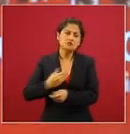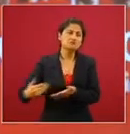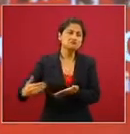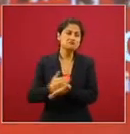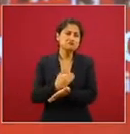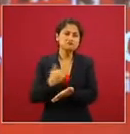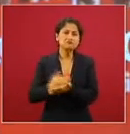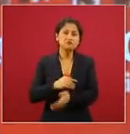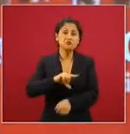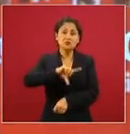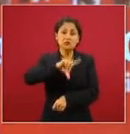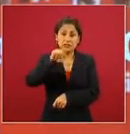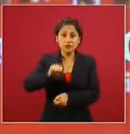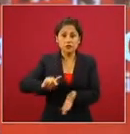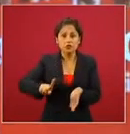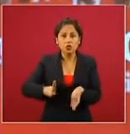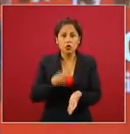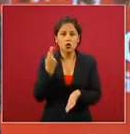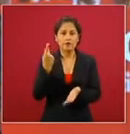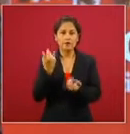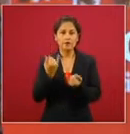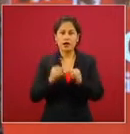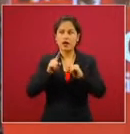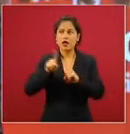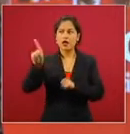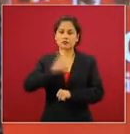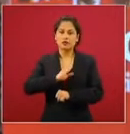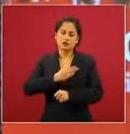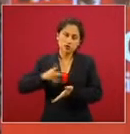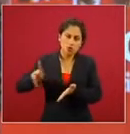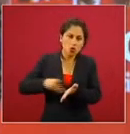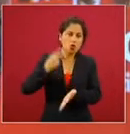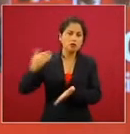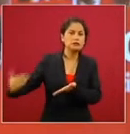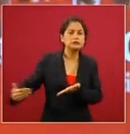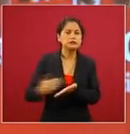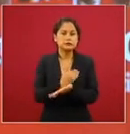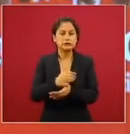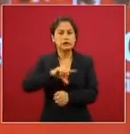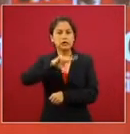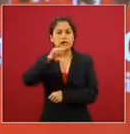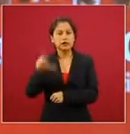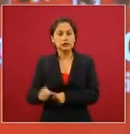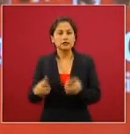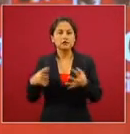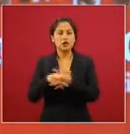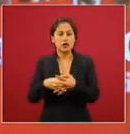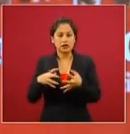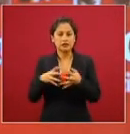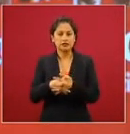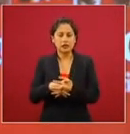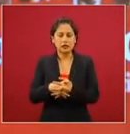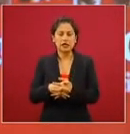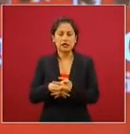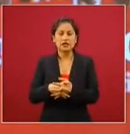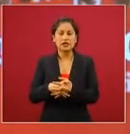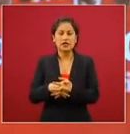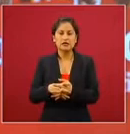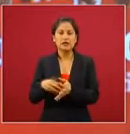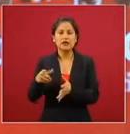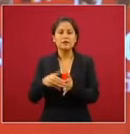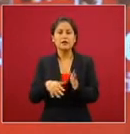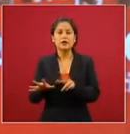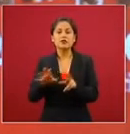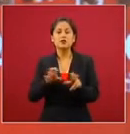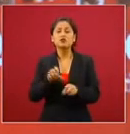reconquistar, luego una guerra en el 38 del siglo XIX, la de los pasteles,